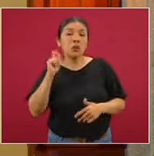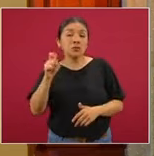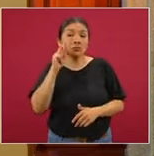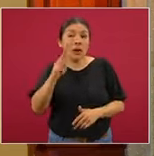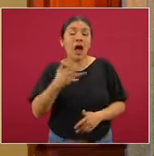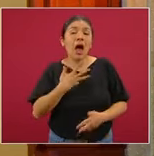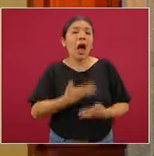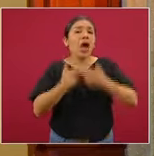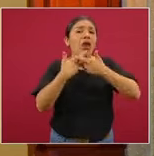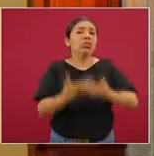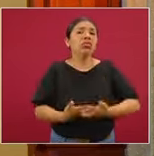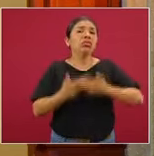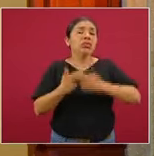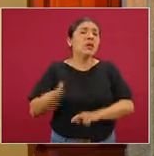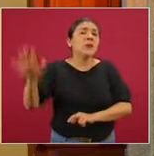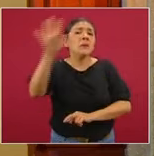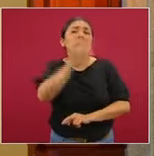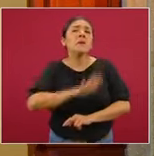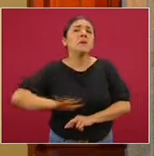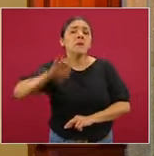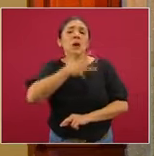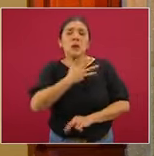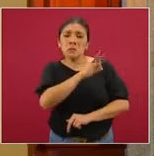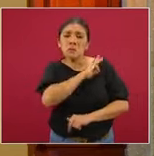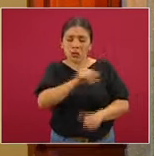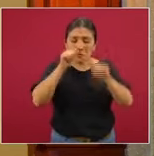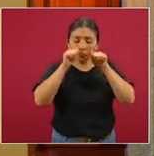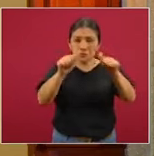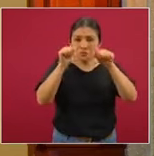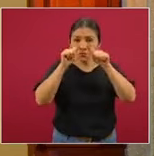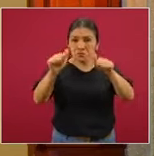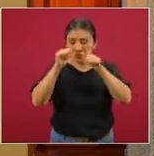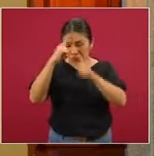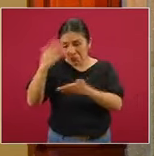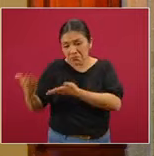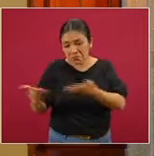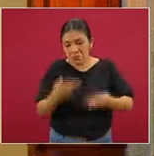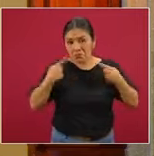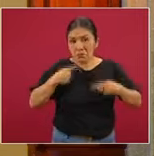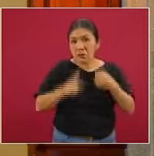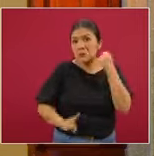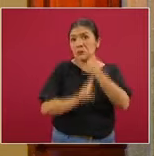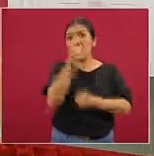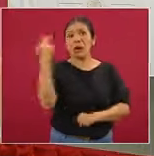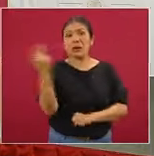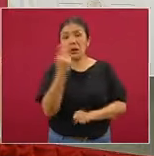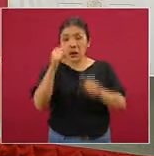deja la gran mayoría de las camas a nivel nacional disponibles, siendo de